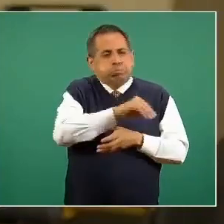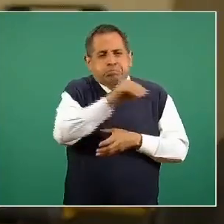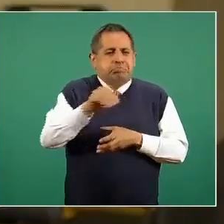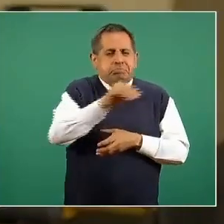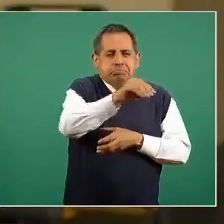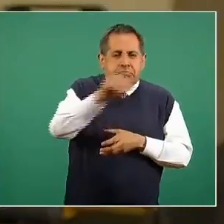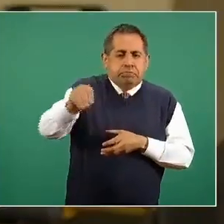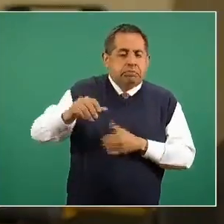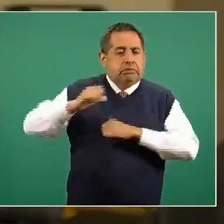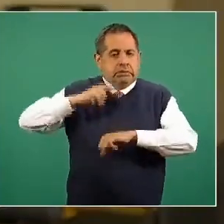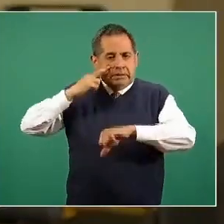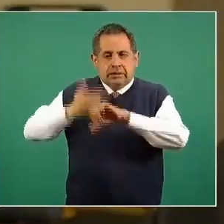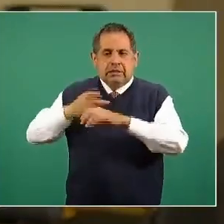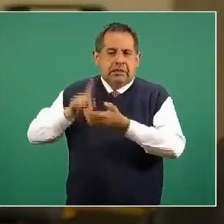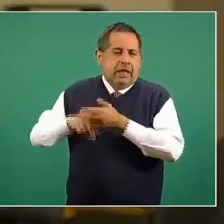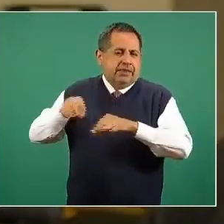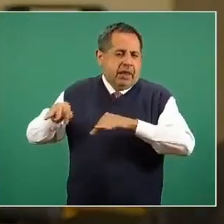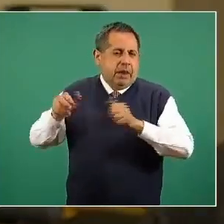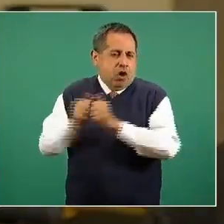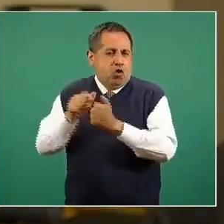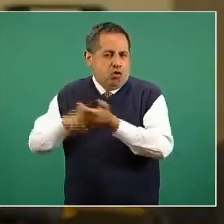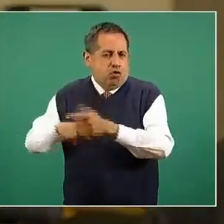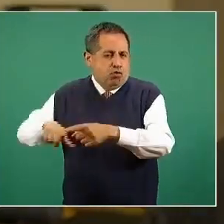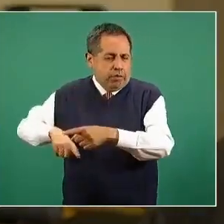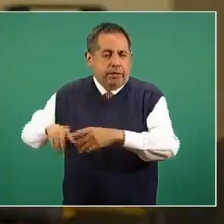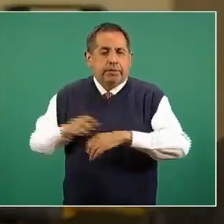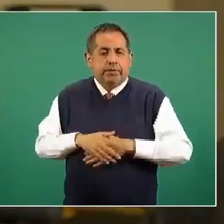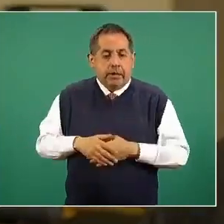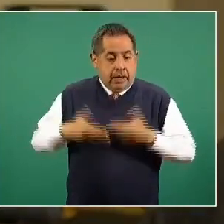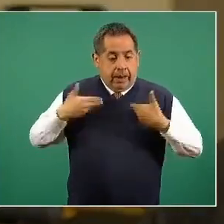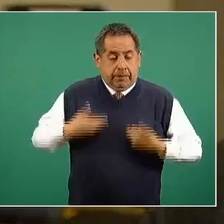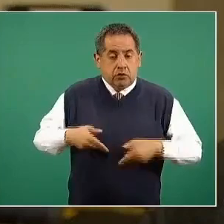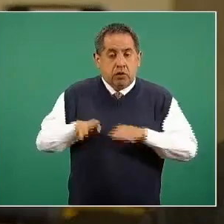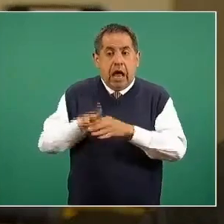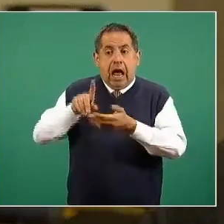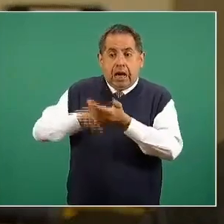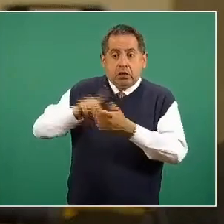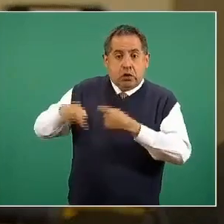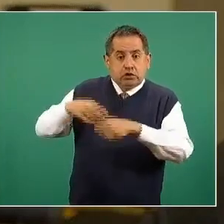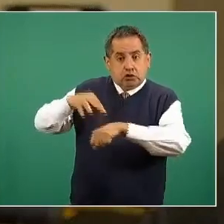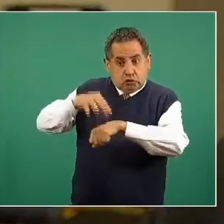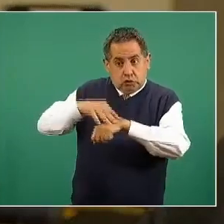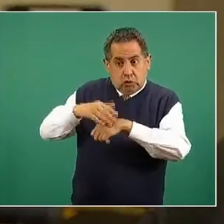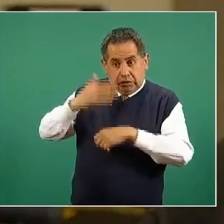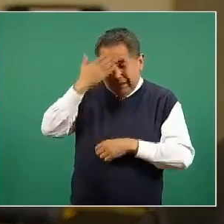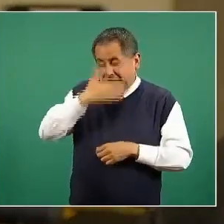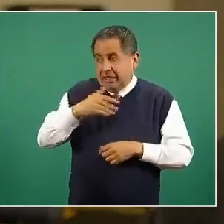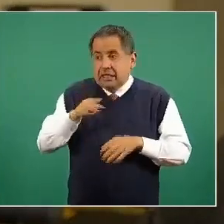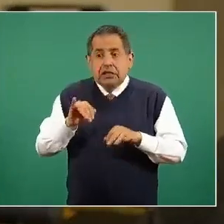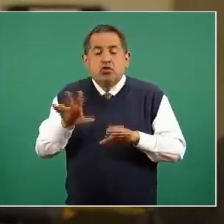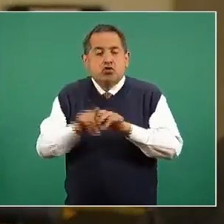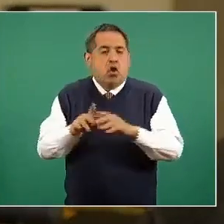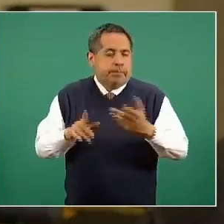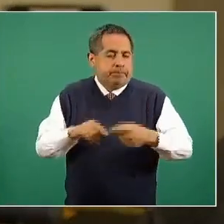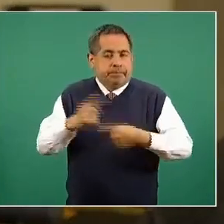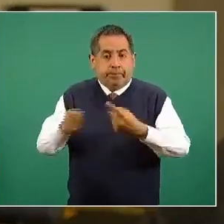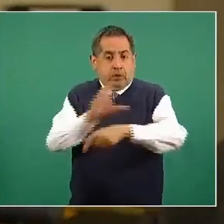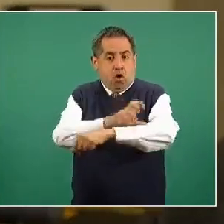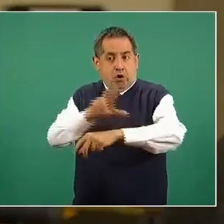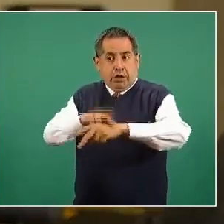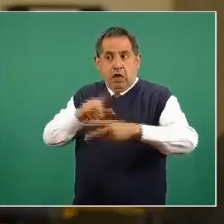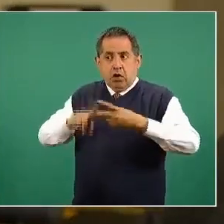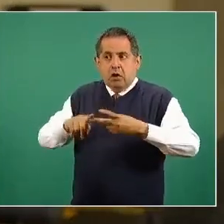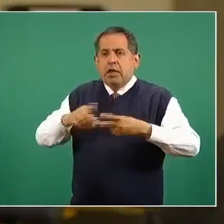un servidor de la Nación. Quería saber si este servidor es personal médico. Y a su vez este coordinador tiene